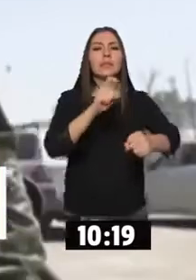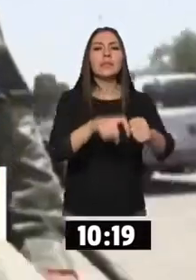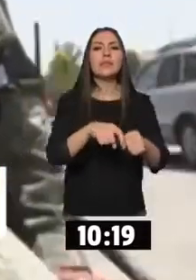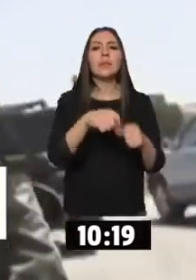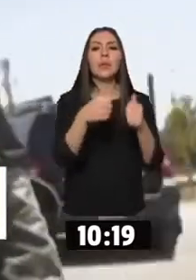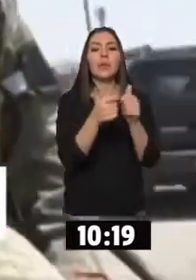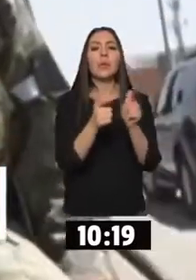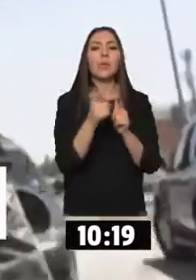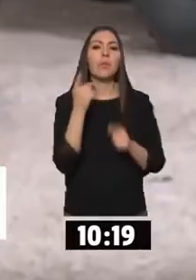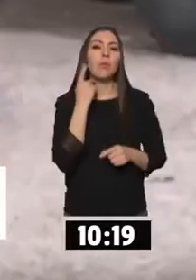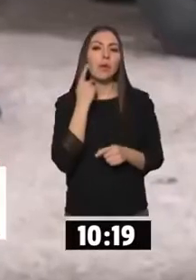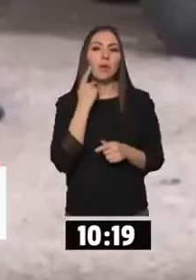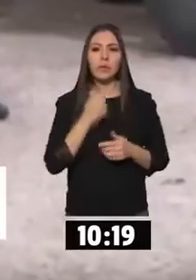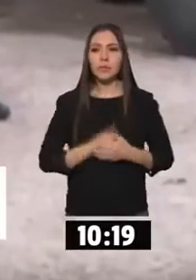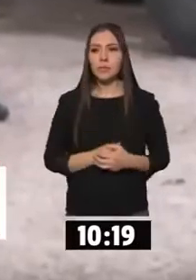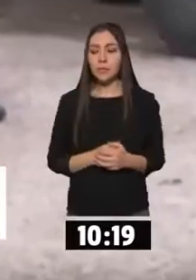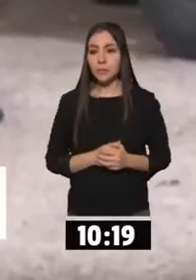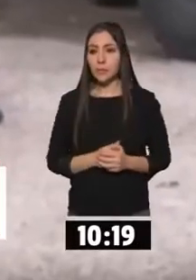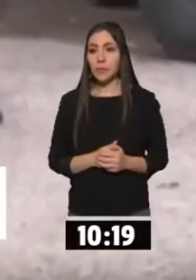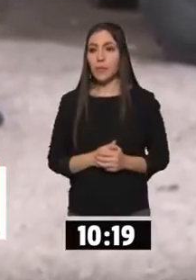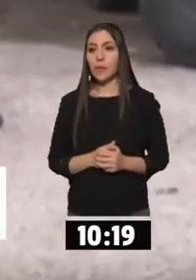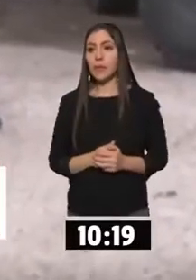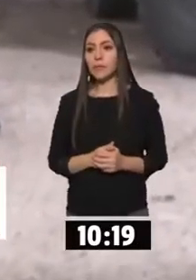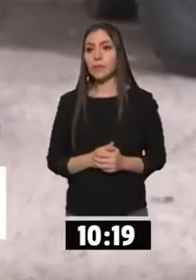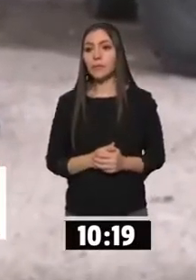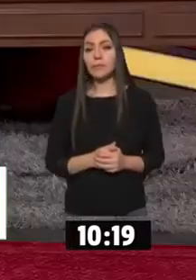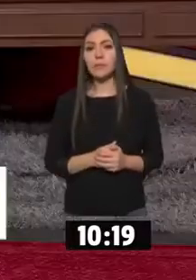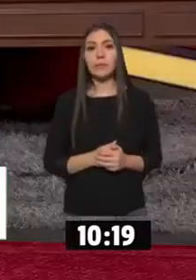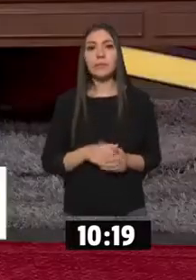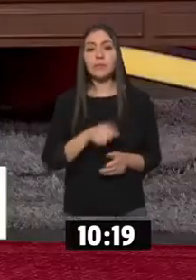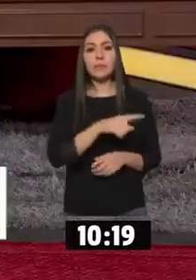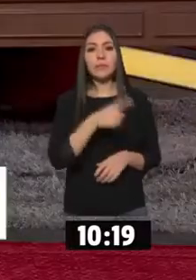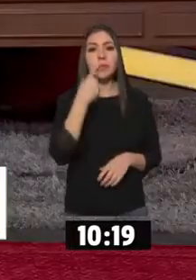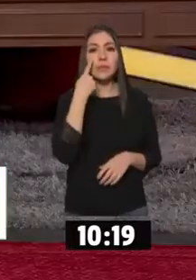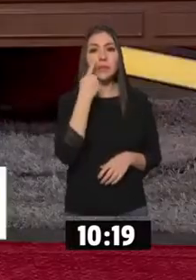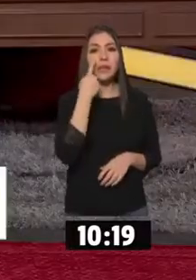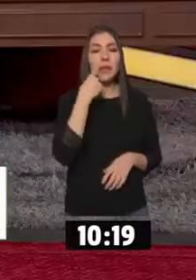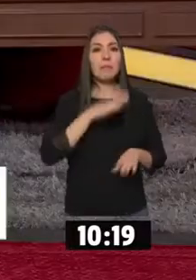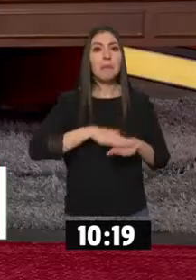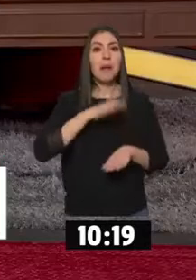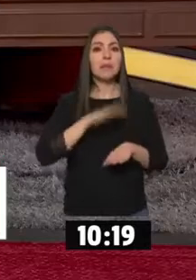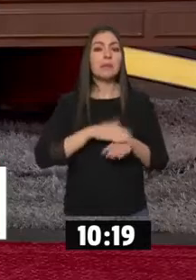lado. Entonces no hay una tendencia tal como que asesinan más a los de cierta